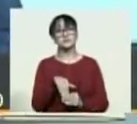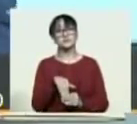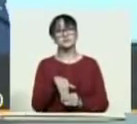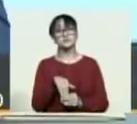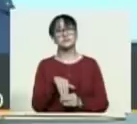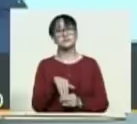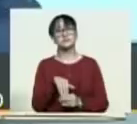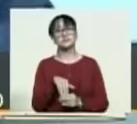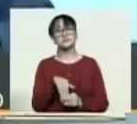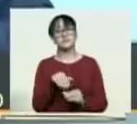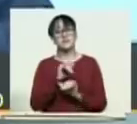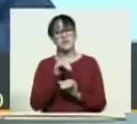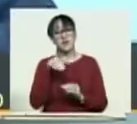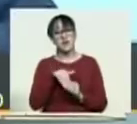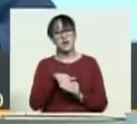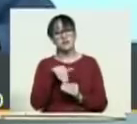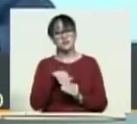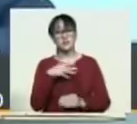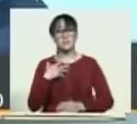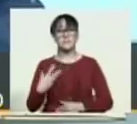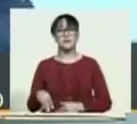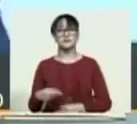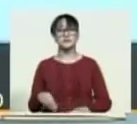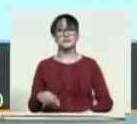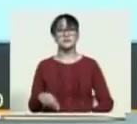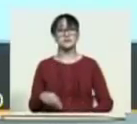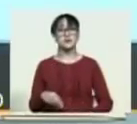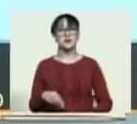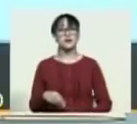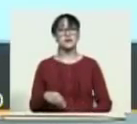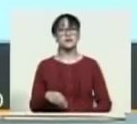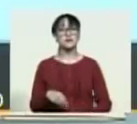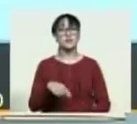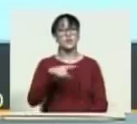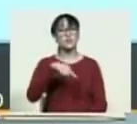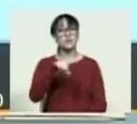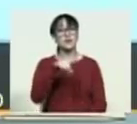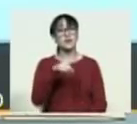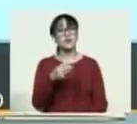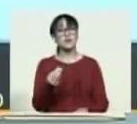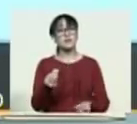Y saliendo de las elecciones presidenciales, si ustedes me dan el poder